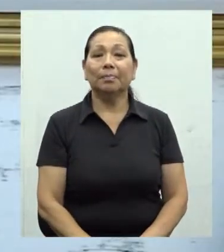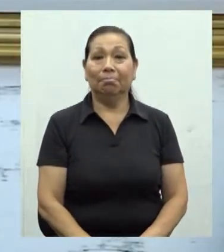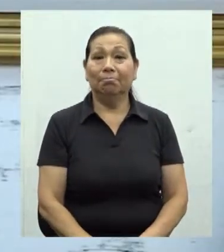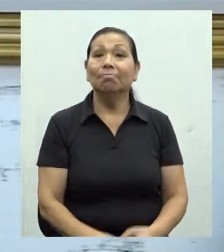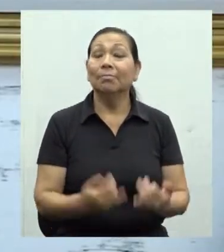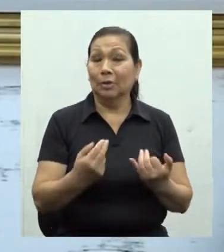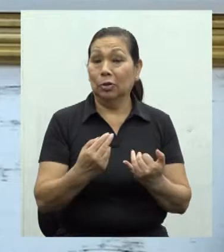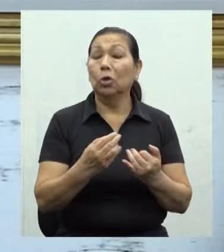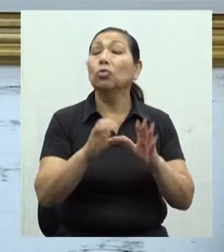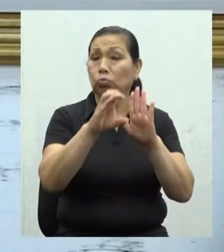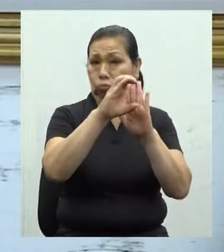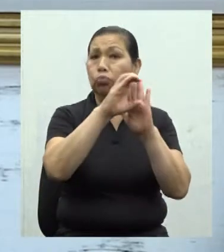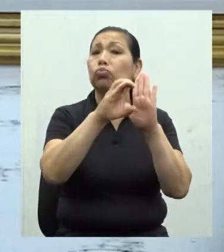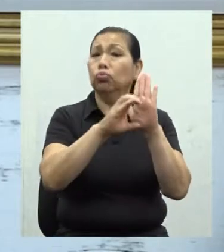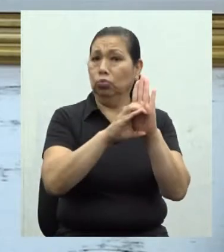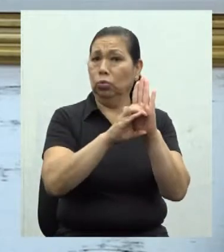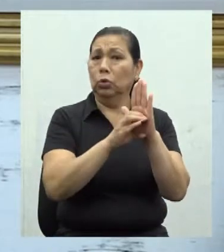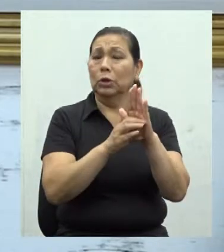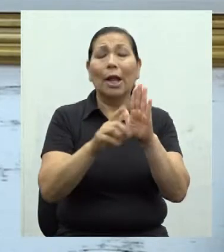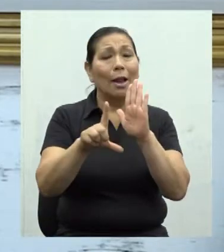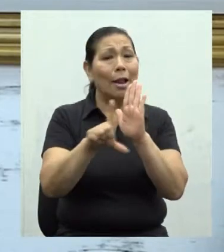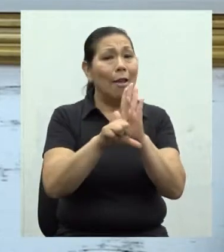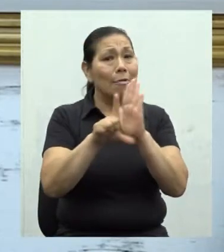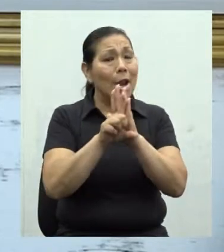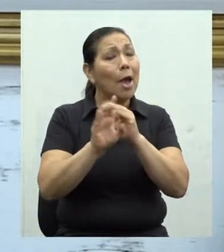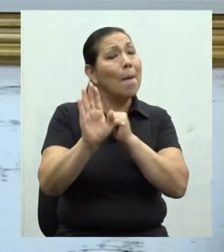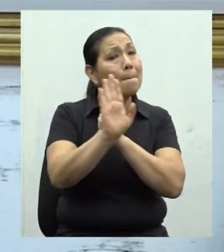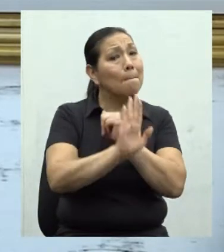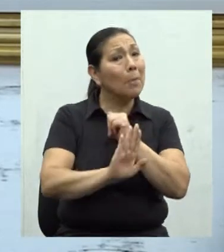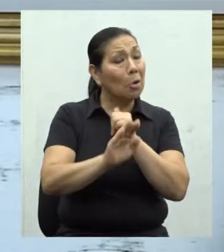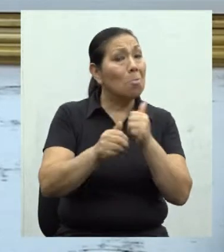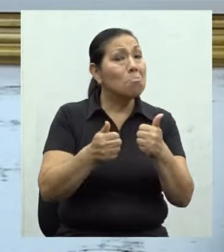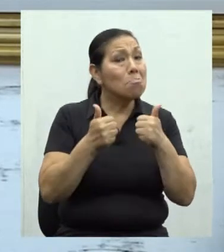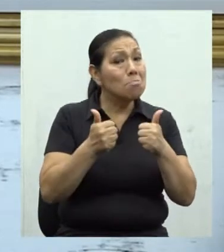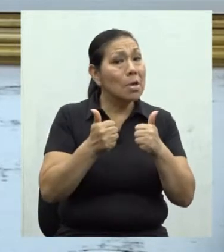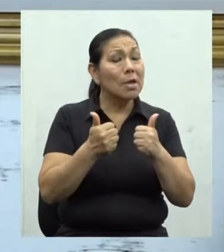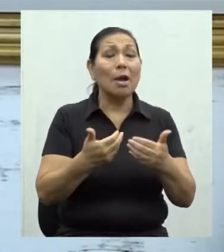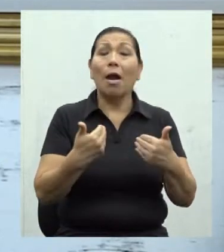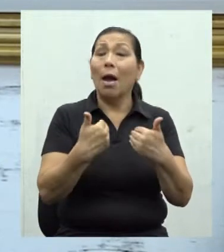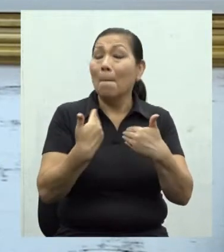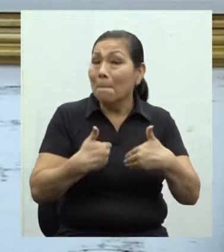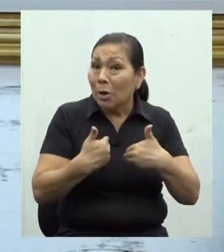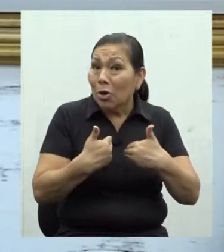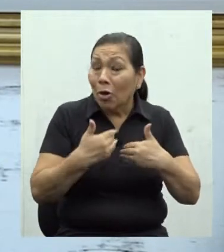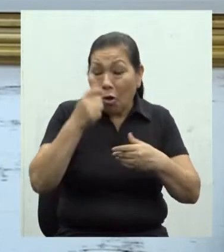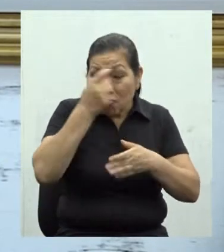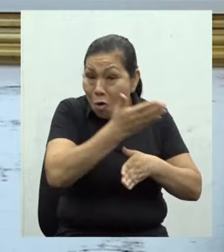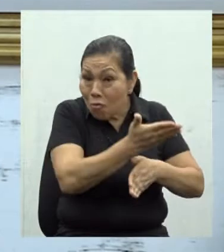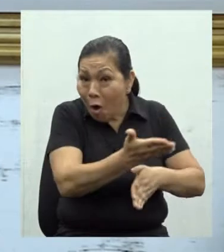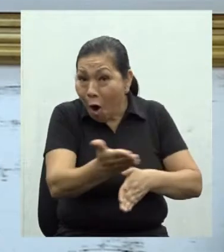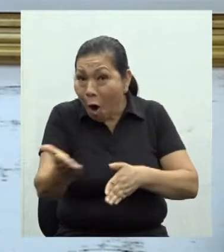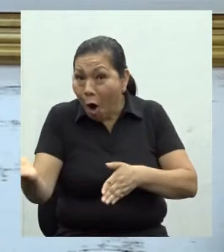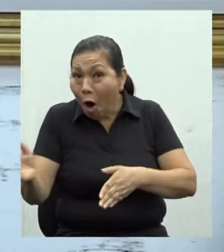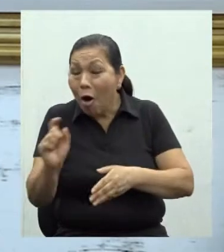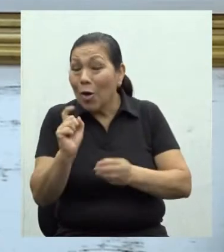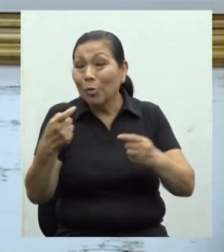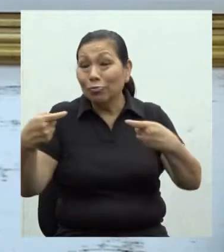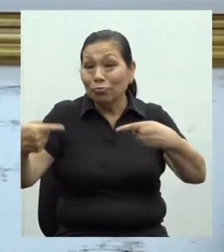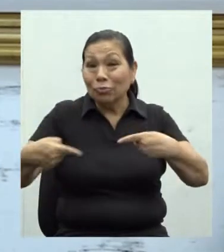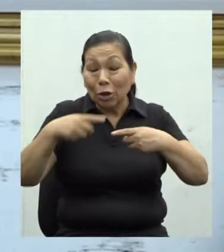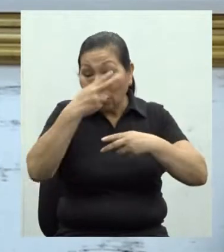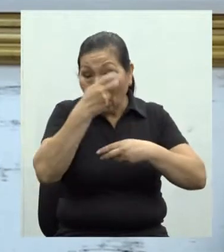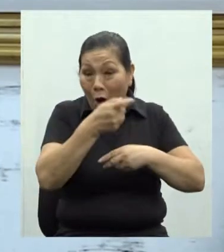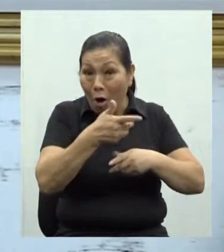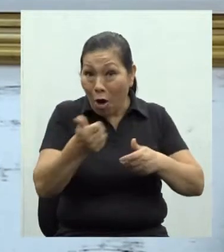Es constitucional excluir de la Ley de Protección y Bienestar Animal las corridas de toros, pelea de